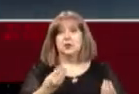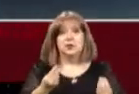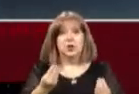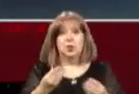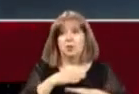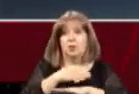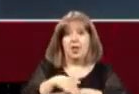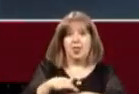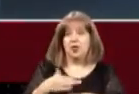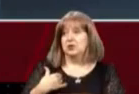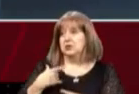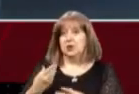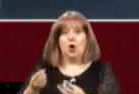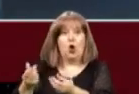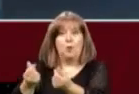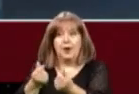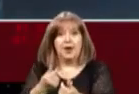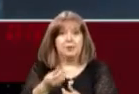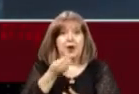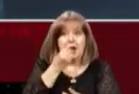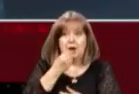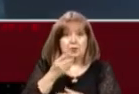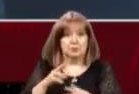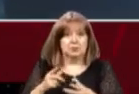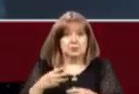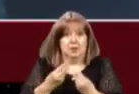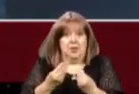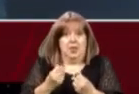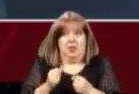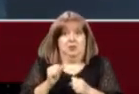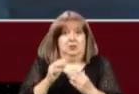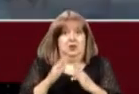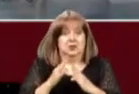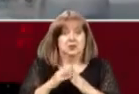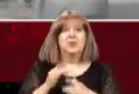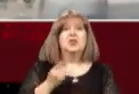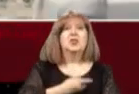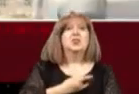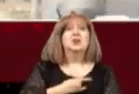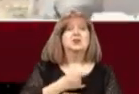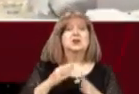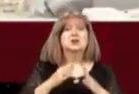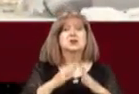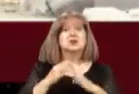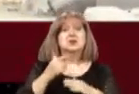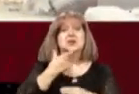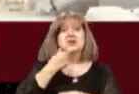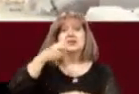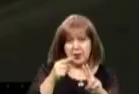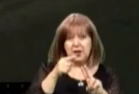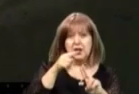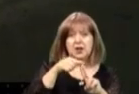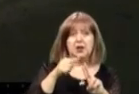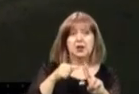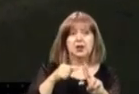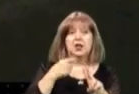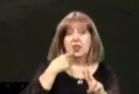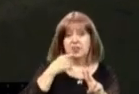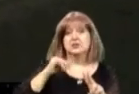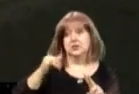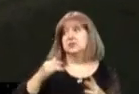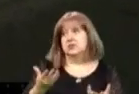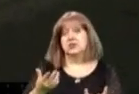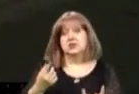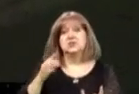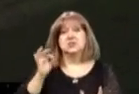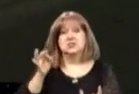ni salir a estudiar, ni hacer nada. No sé. ¿En qué parte de La Favorita están? En el San Agustín, acá atrás. Se dice que se sabe